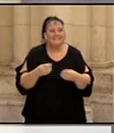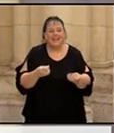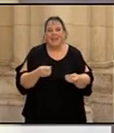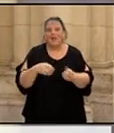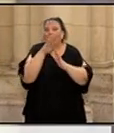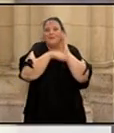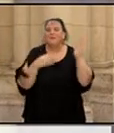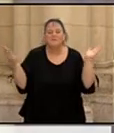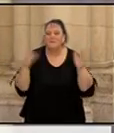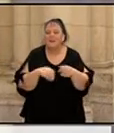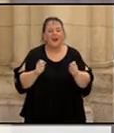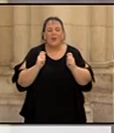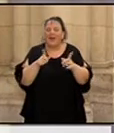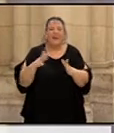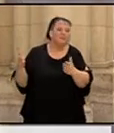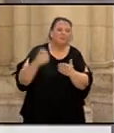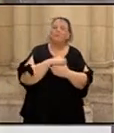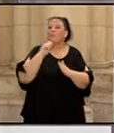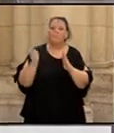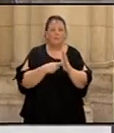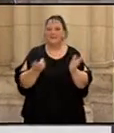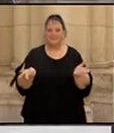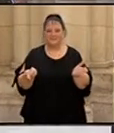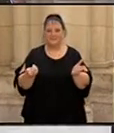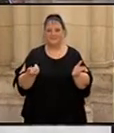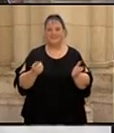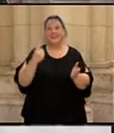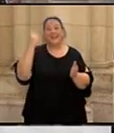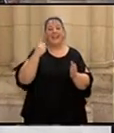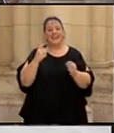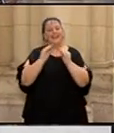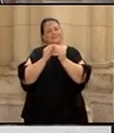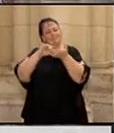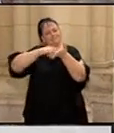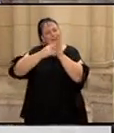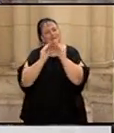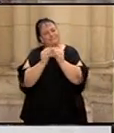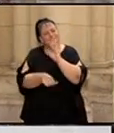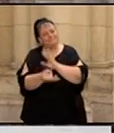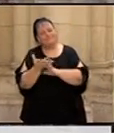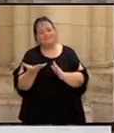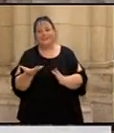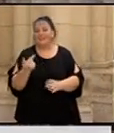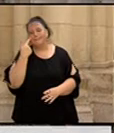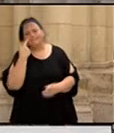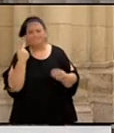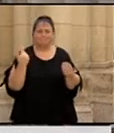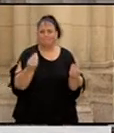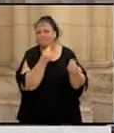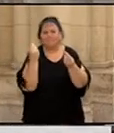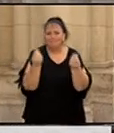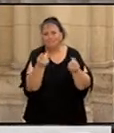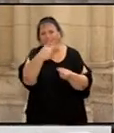todo. Lo ha dado todo. Nos creó. Cuando veía que estábamos